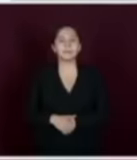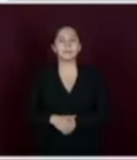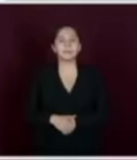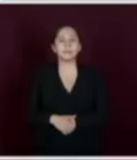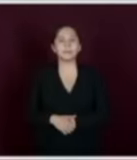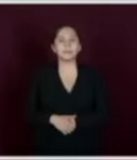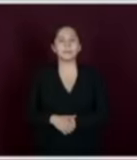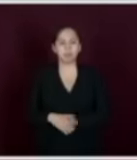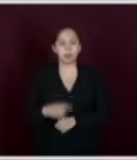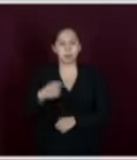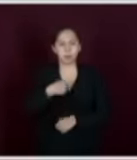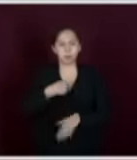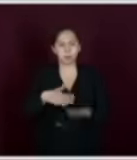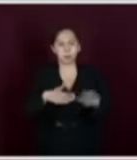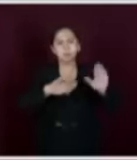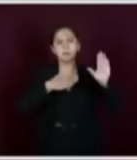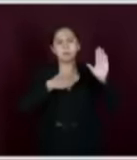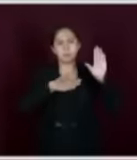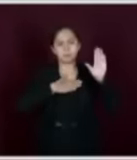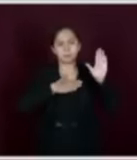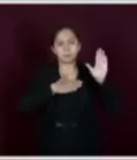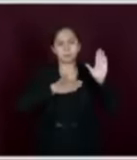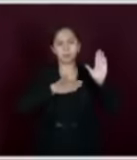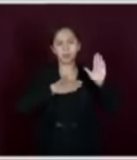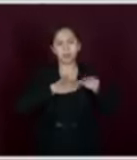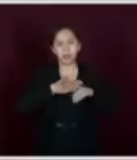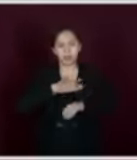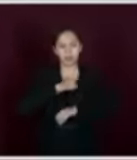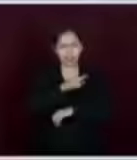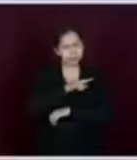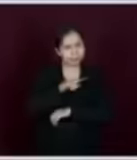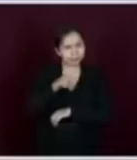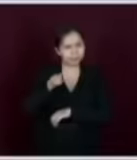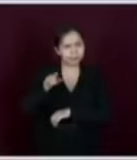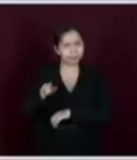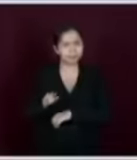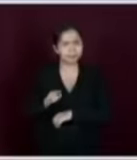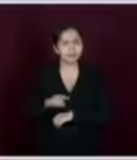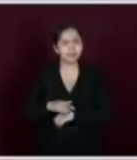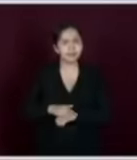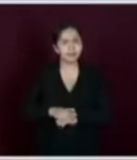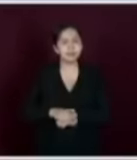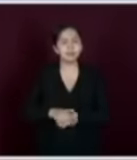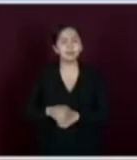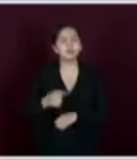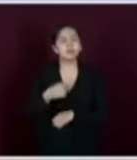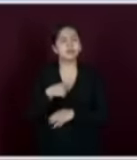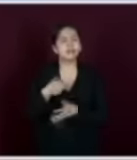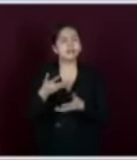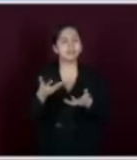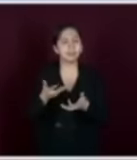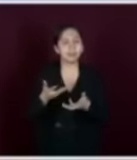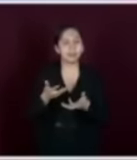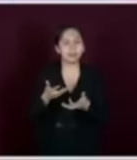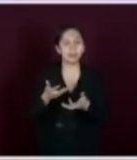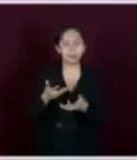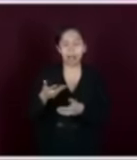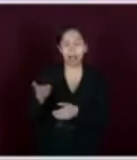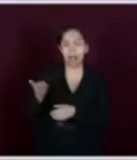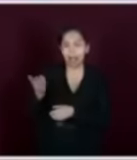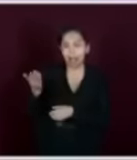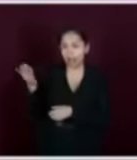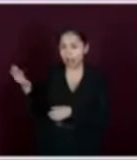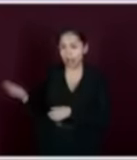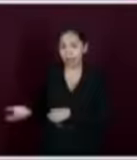Me comprometo con ustedes a guardar el legado del